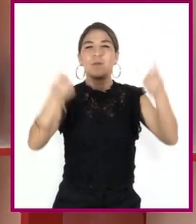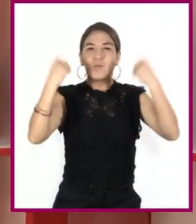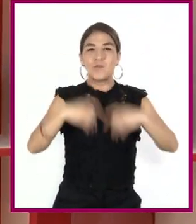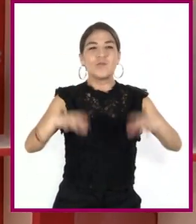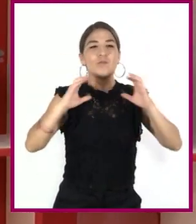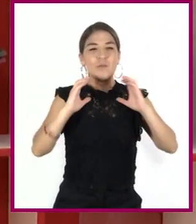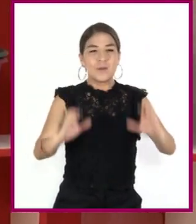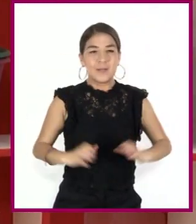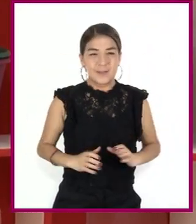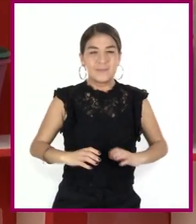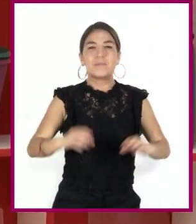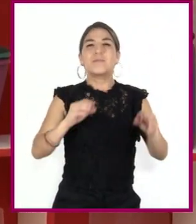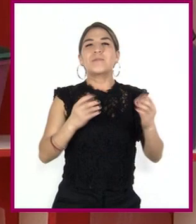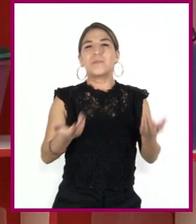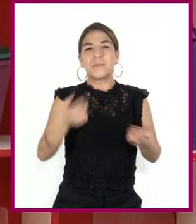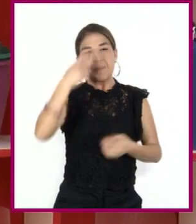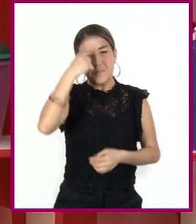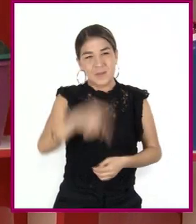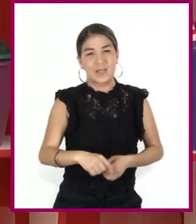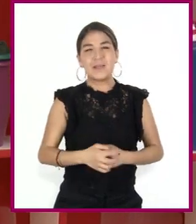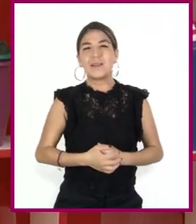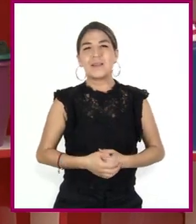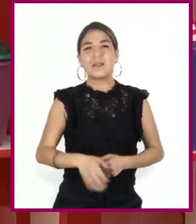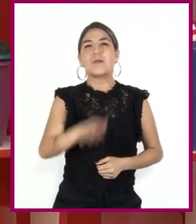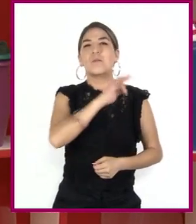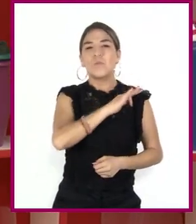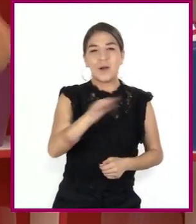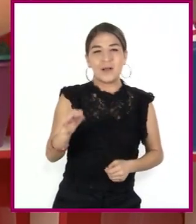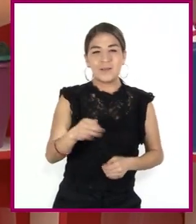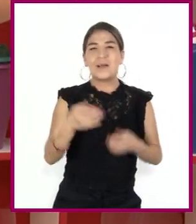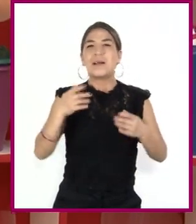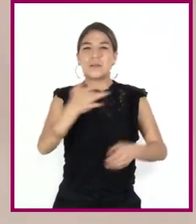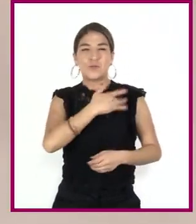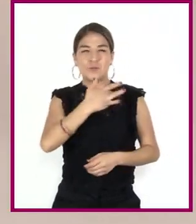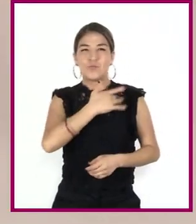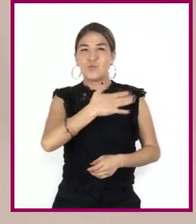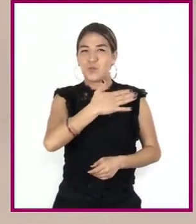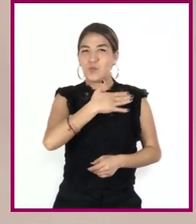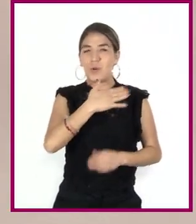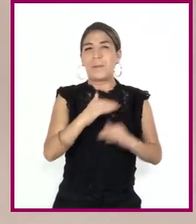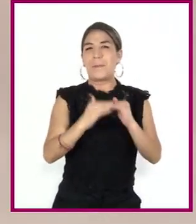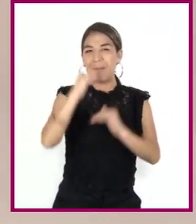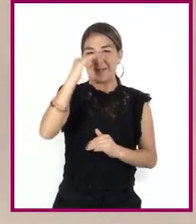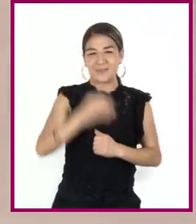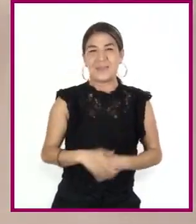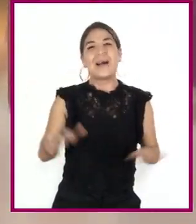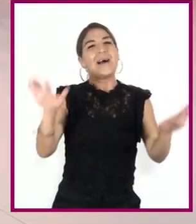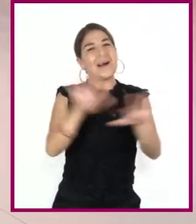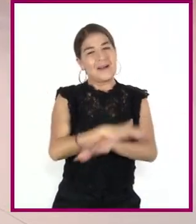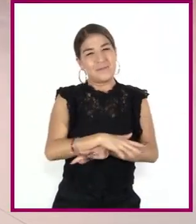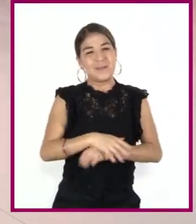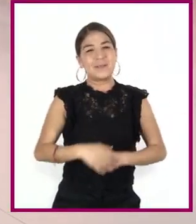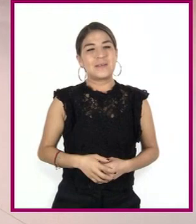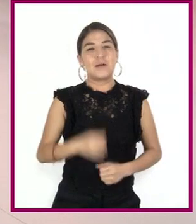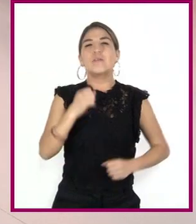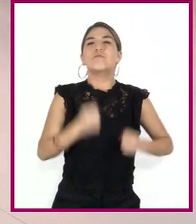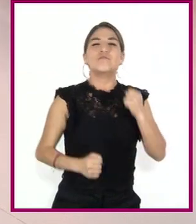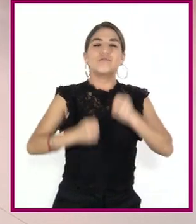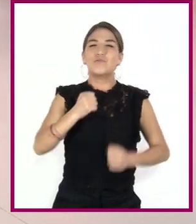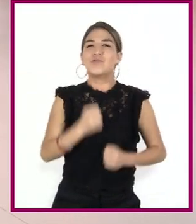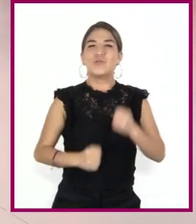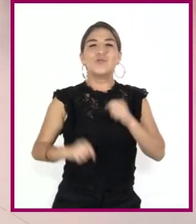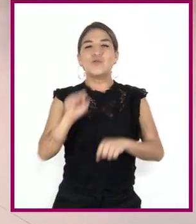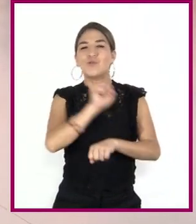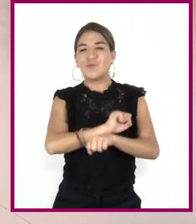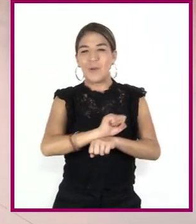nuestros segmentos corporales para poder subir la frecuencia cardíaca. Cambio, arriba. Y trote ligero.